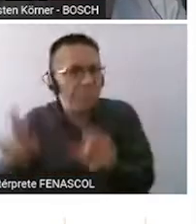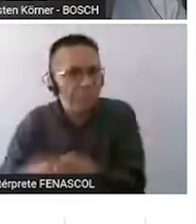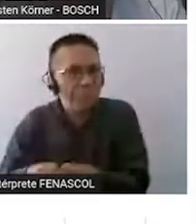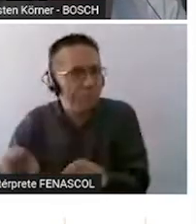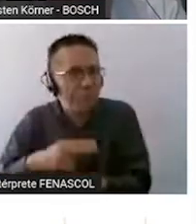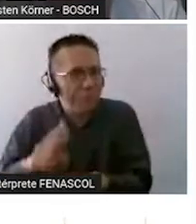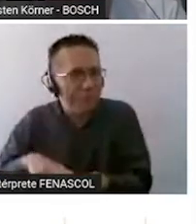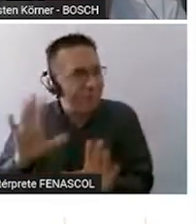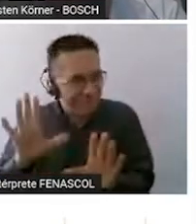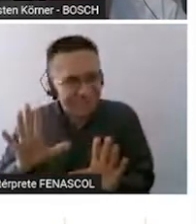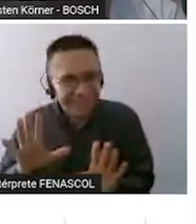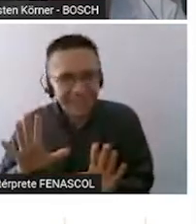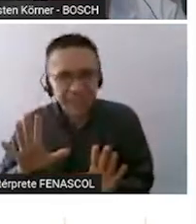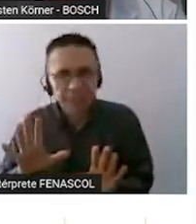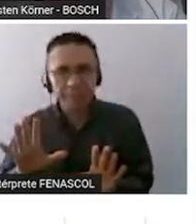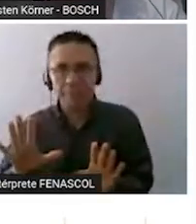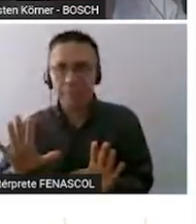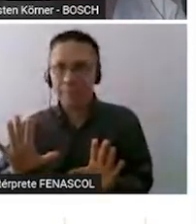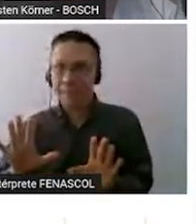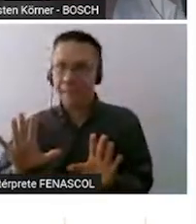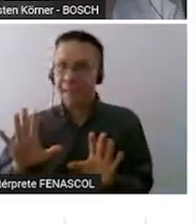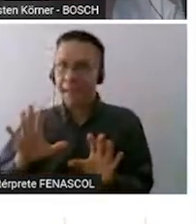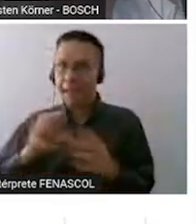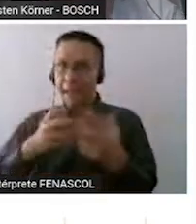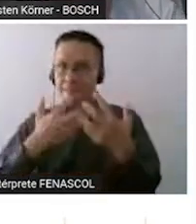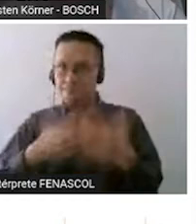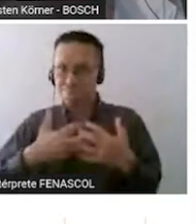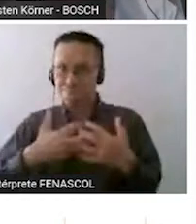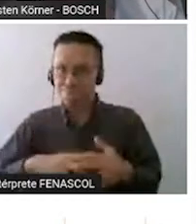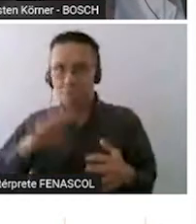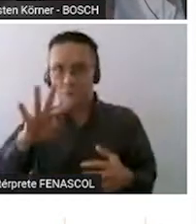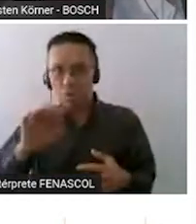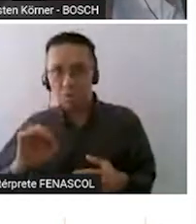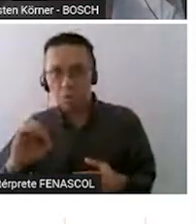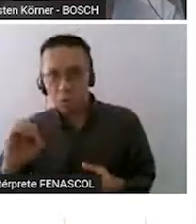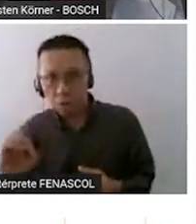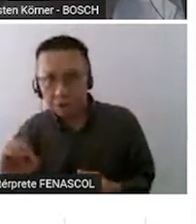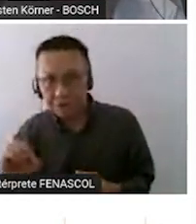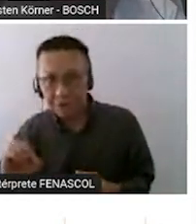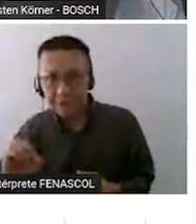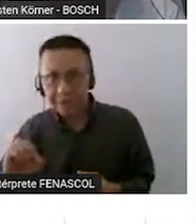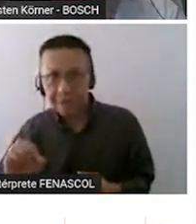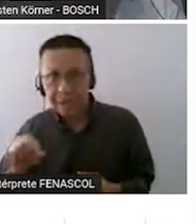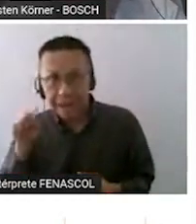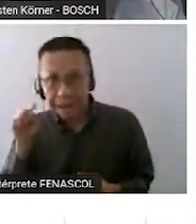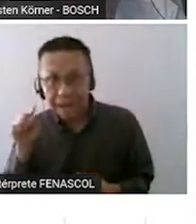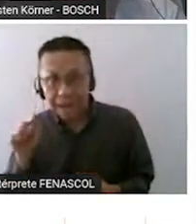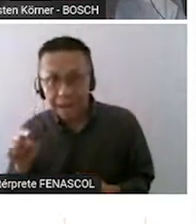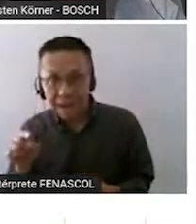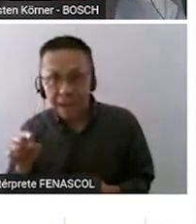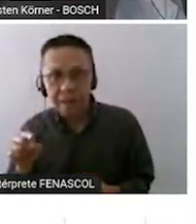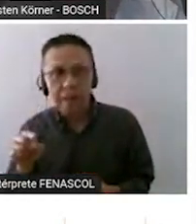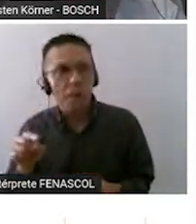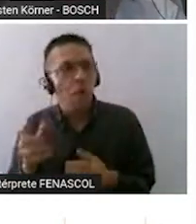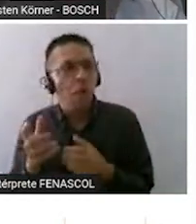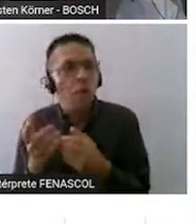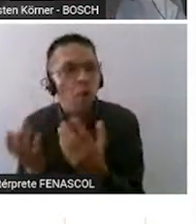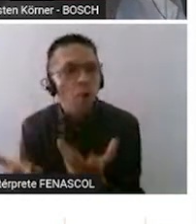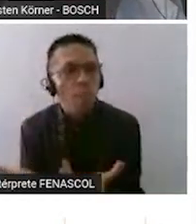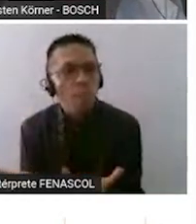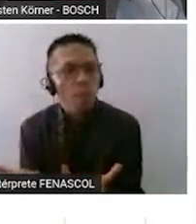El secreto de implementar Industria 4.0 recae en el hecho de